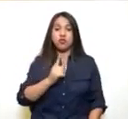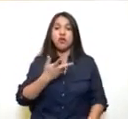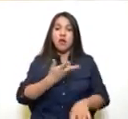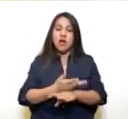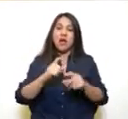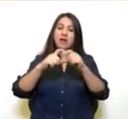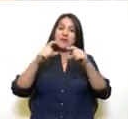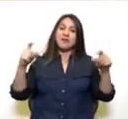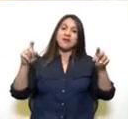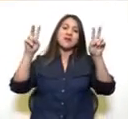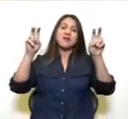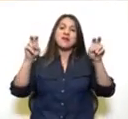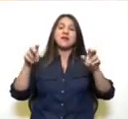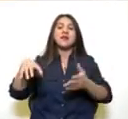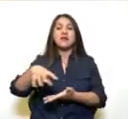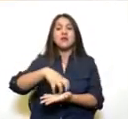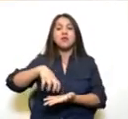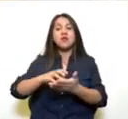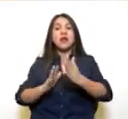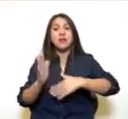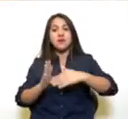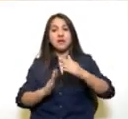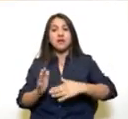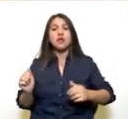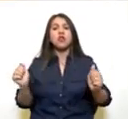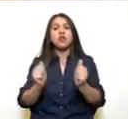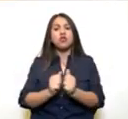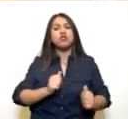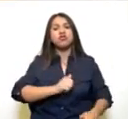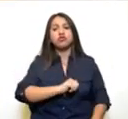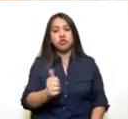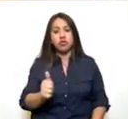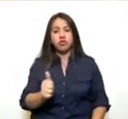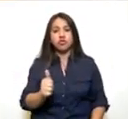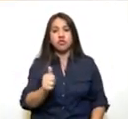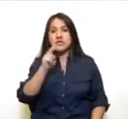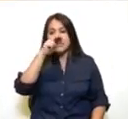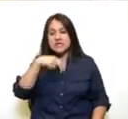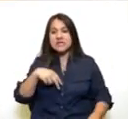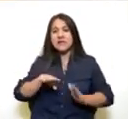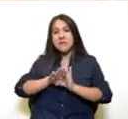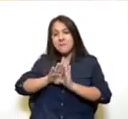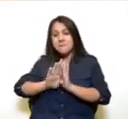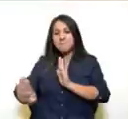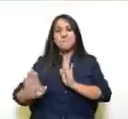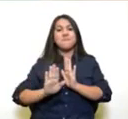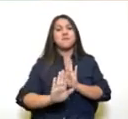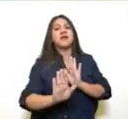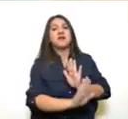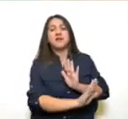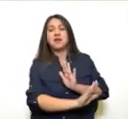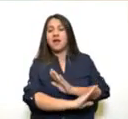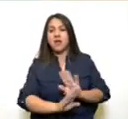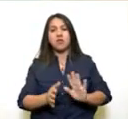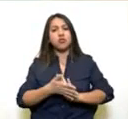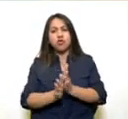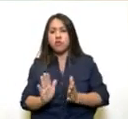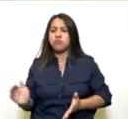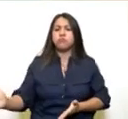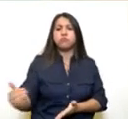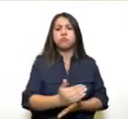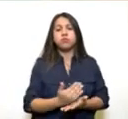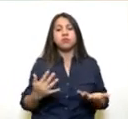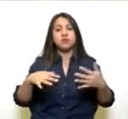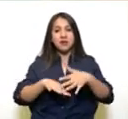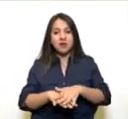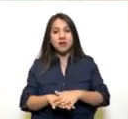'quiérete en la pintana que es con todos sin marginar a nadie y creo que hoy día más que nunca